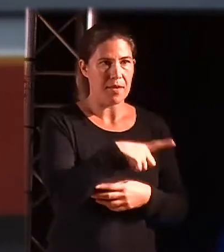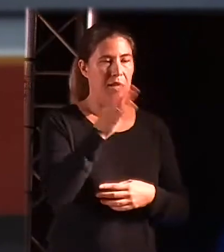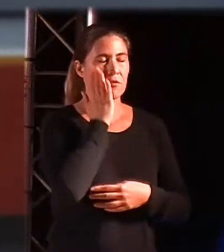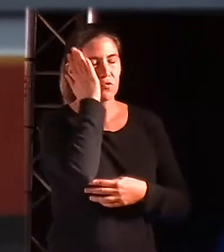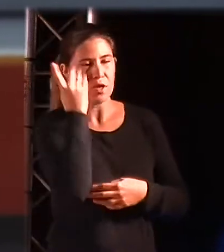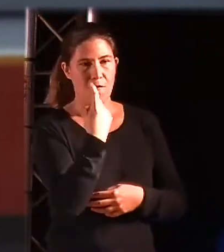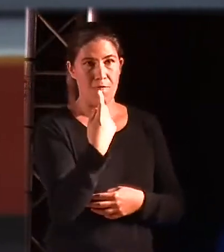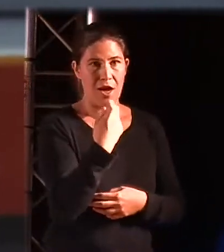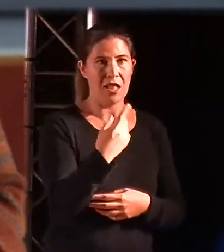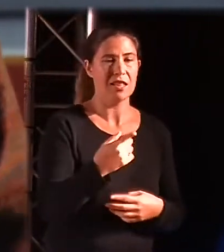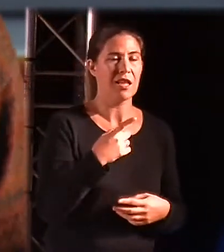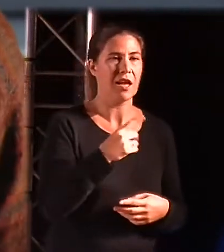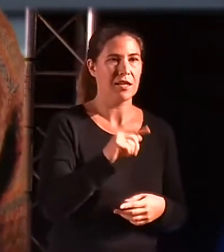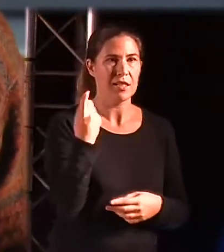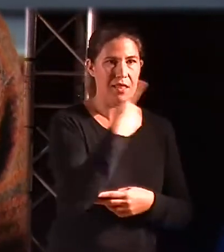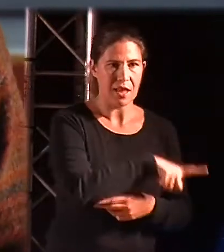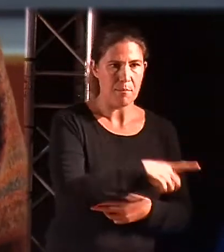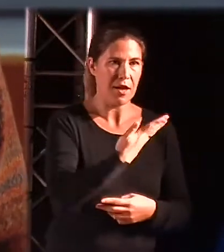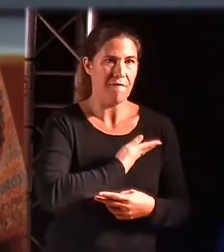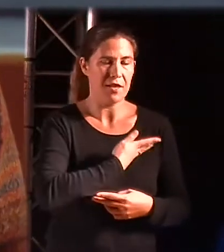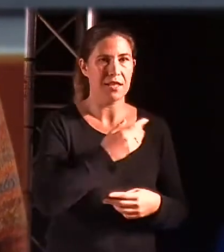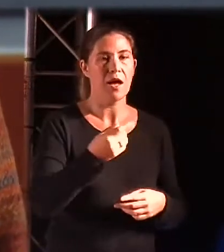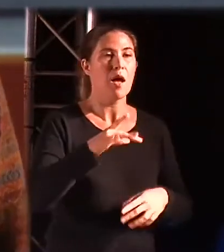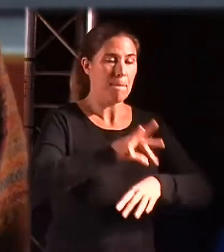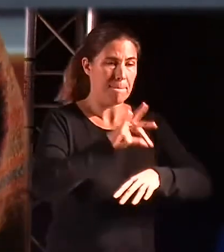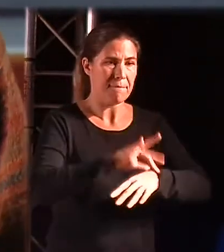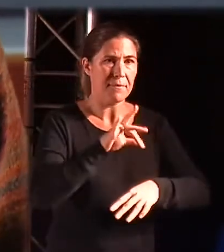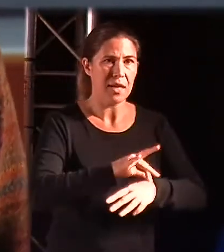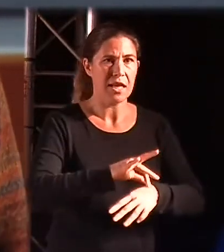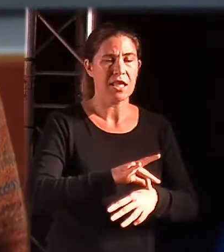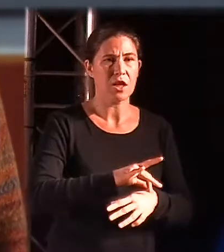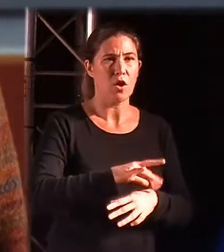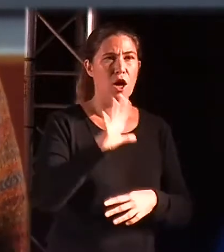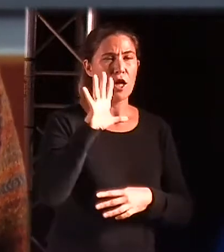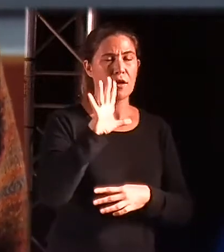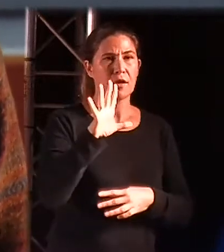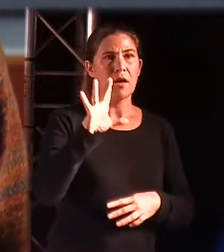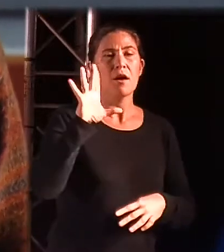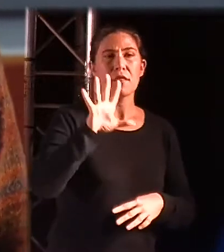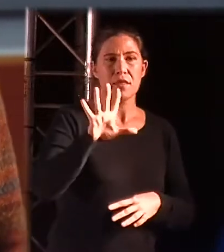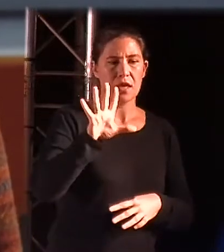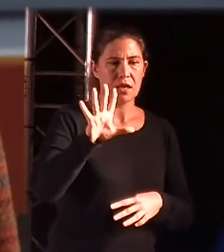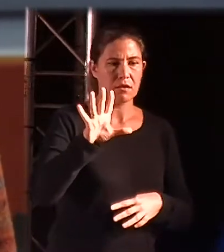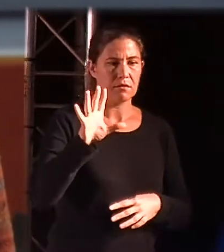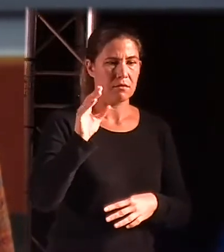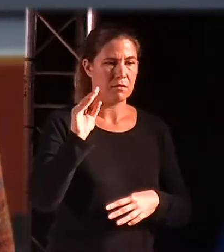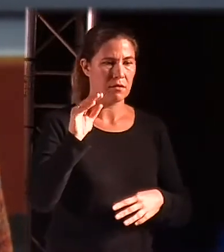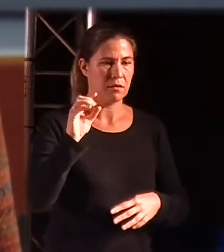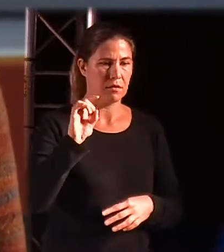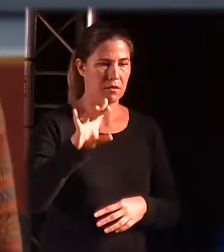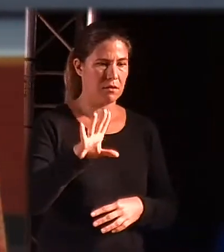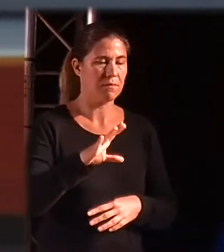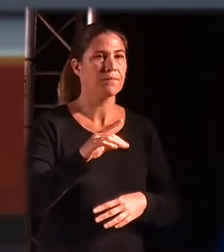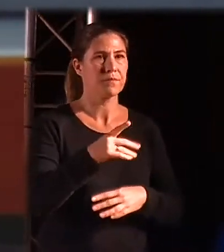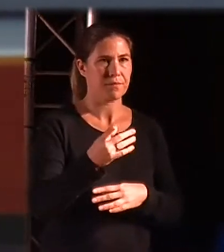un factor de error. Se ha visto que en médicos residentes que habían hecho más de 5 guardias durante el mismo mes cometían un número